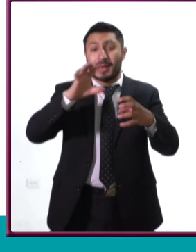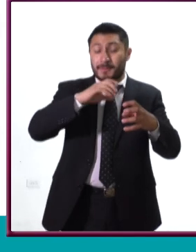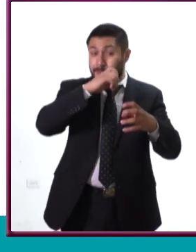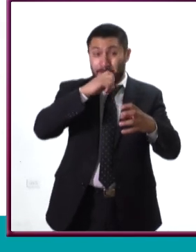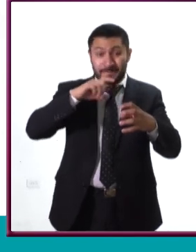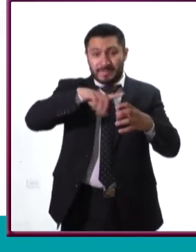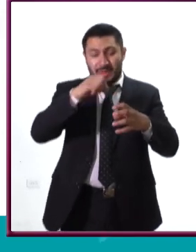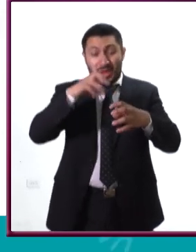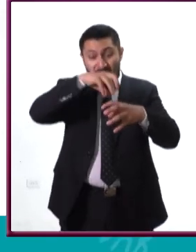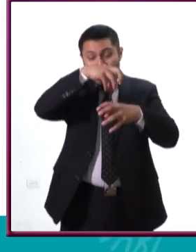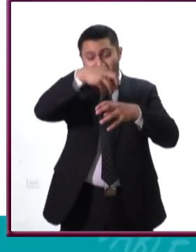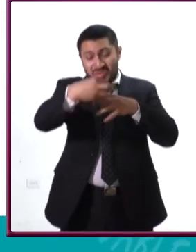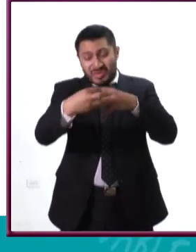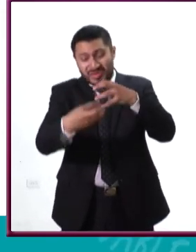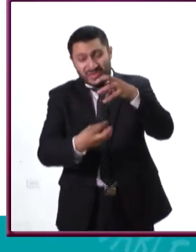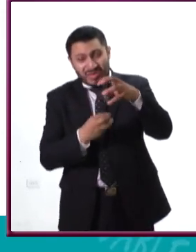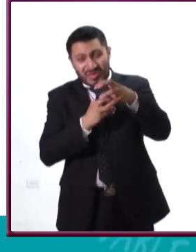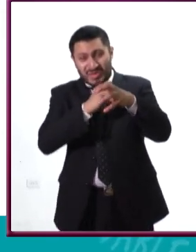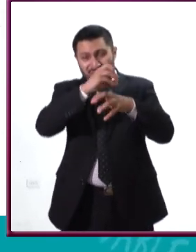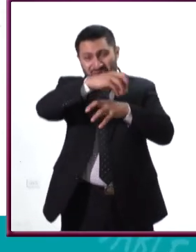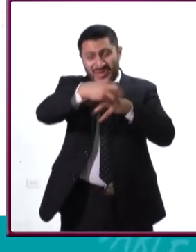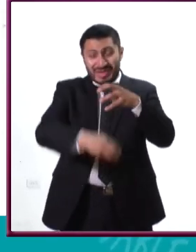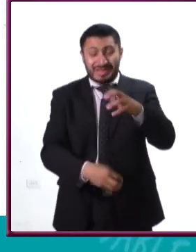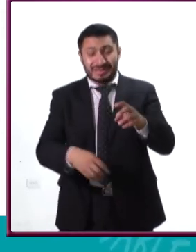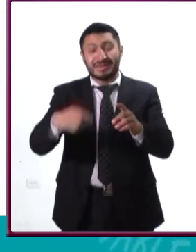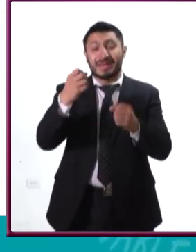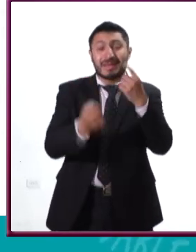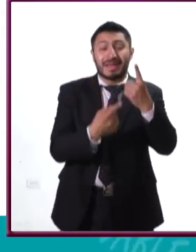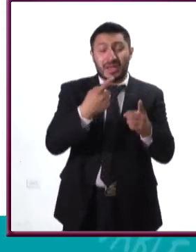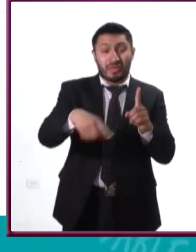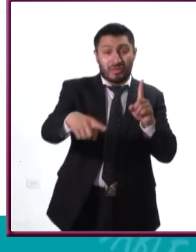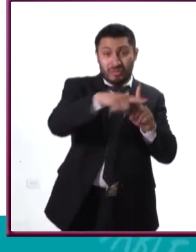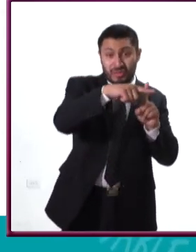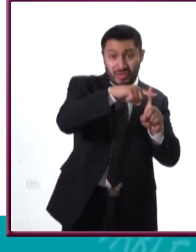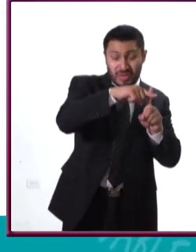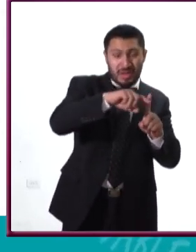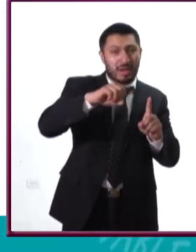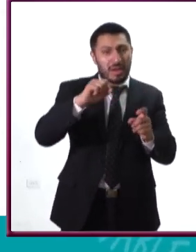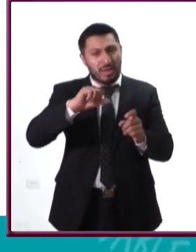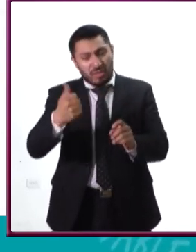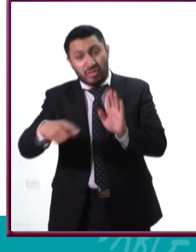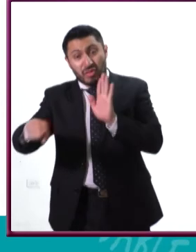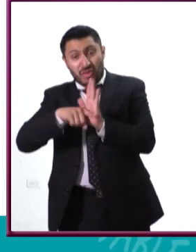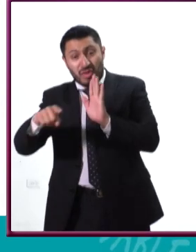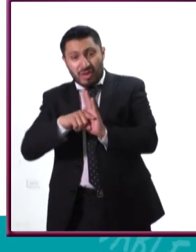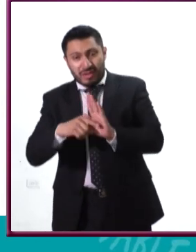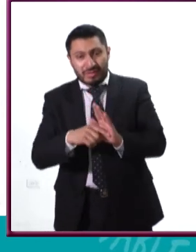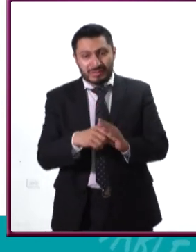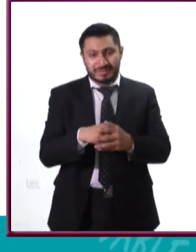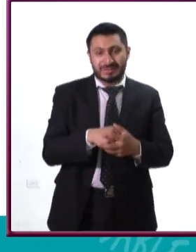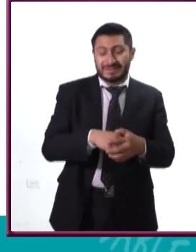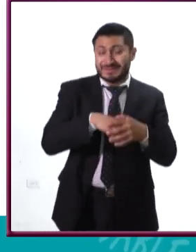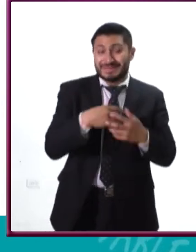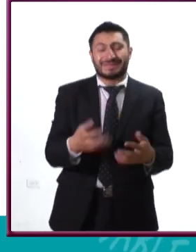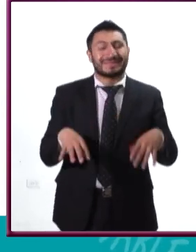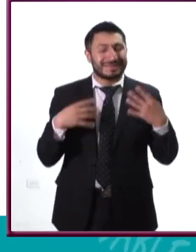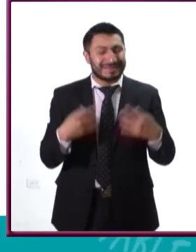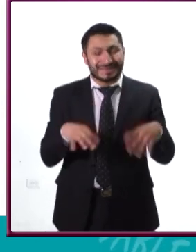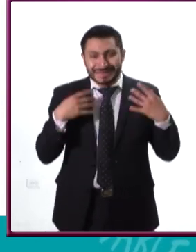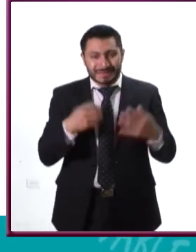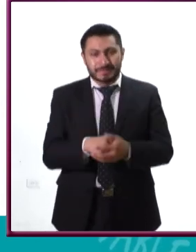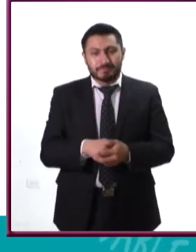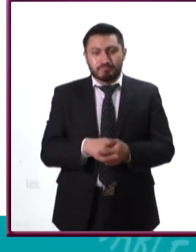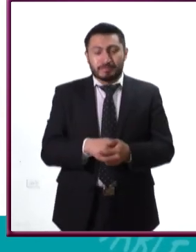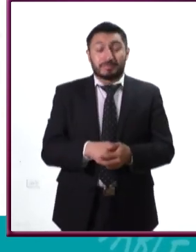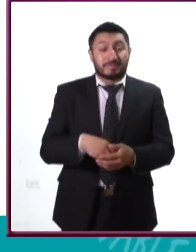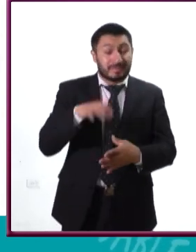sólida e indivisible a estar constituido por partículas más pequeñas con cargas eléctricas negativas sumergidas en una